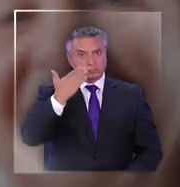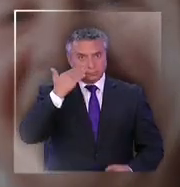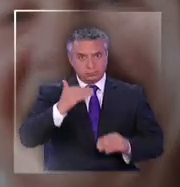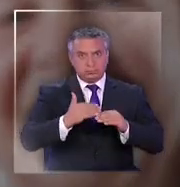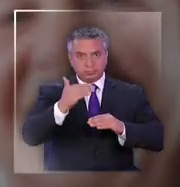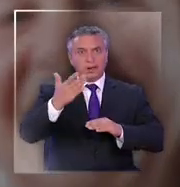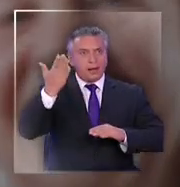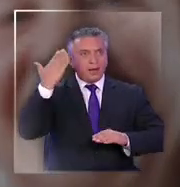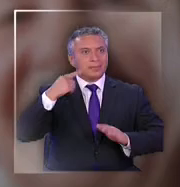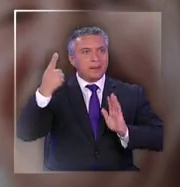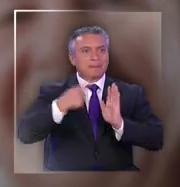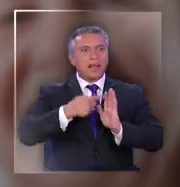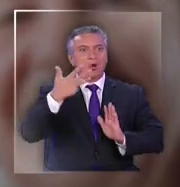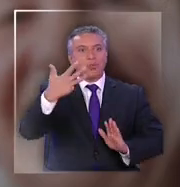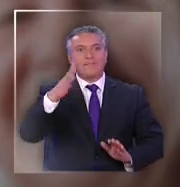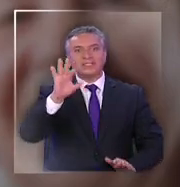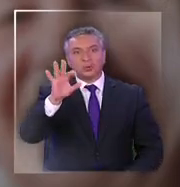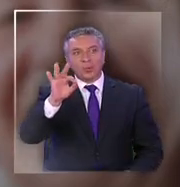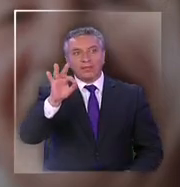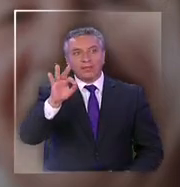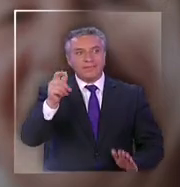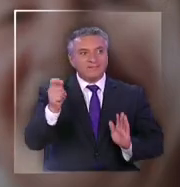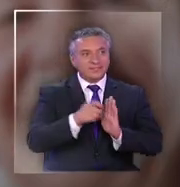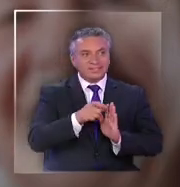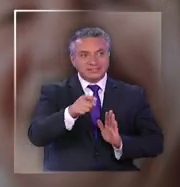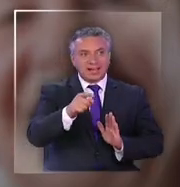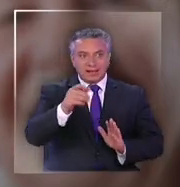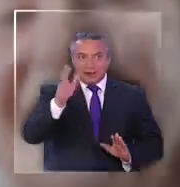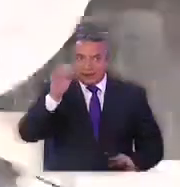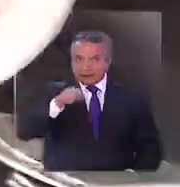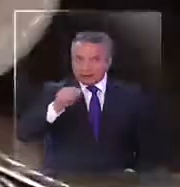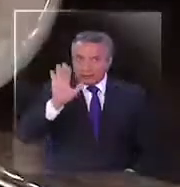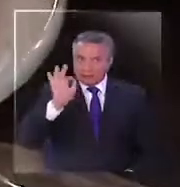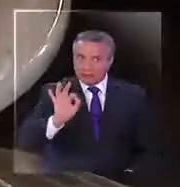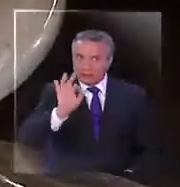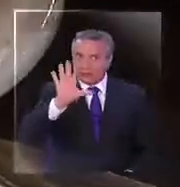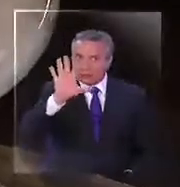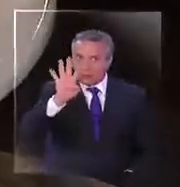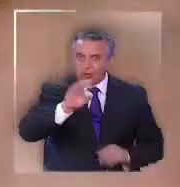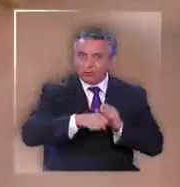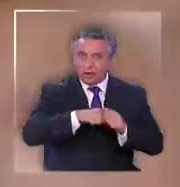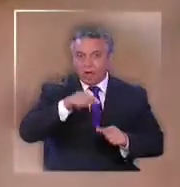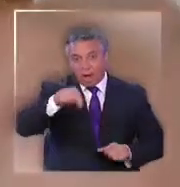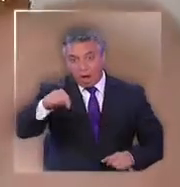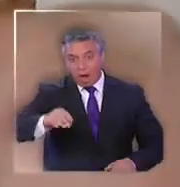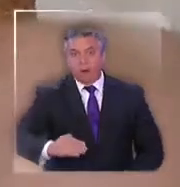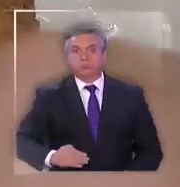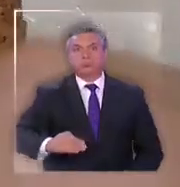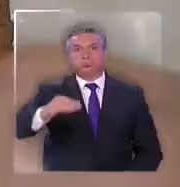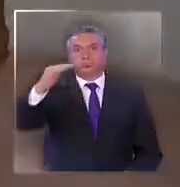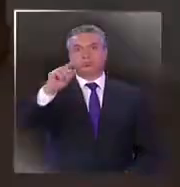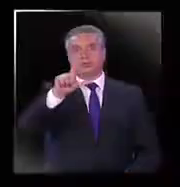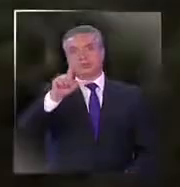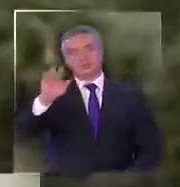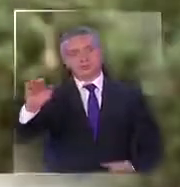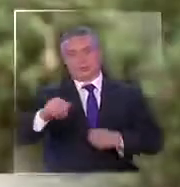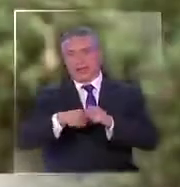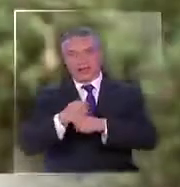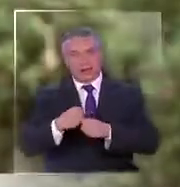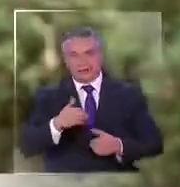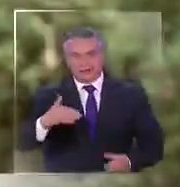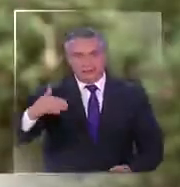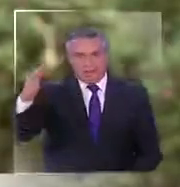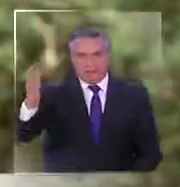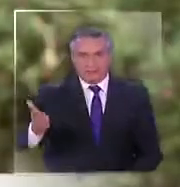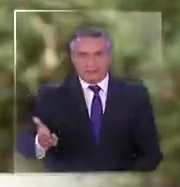desde 1950 a la fecha. Ahora enfrentamos el desafío de mejorar la calidad de alimentación. Hay un tema de educación, que no